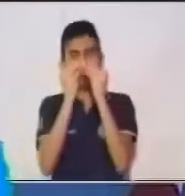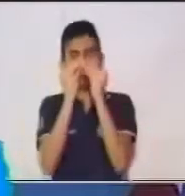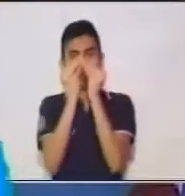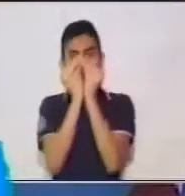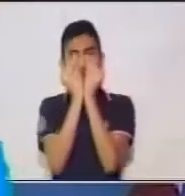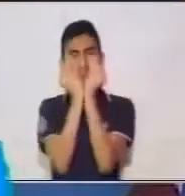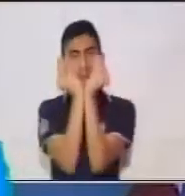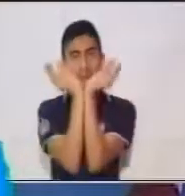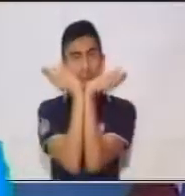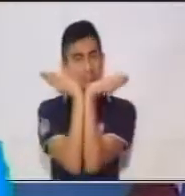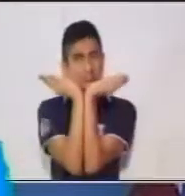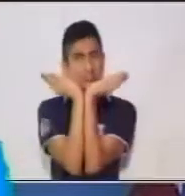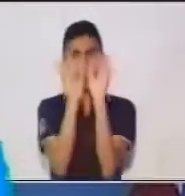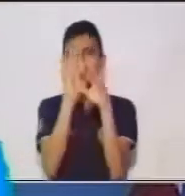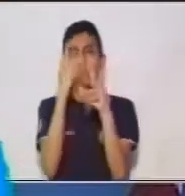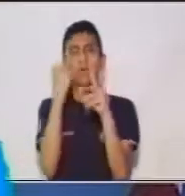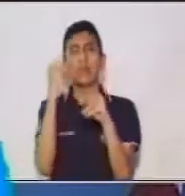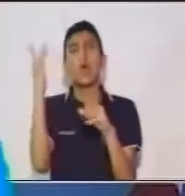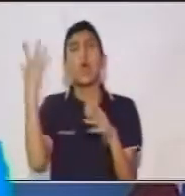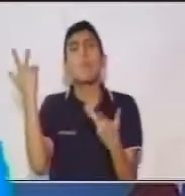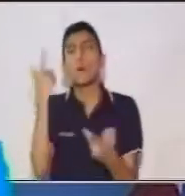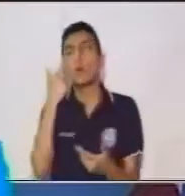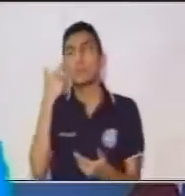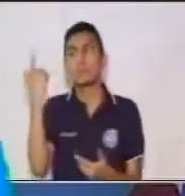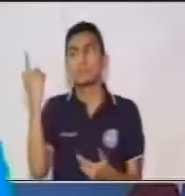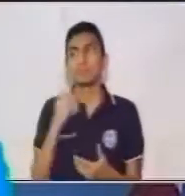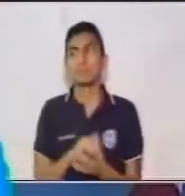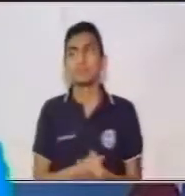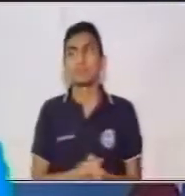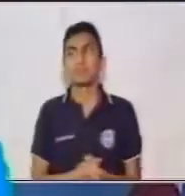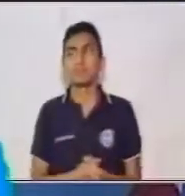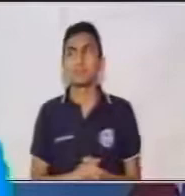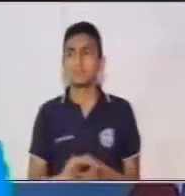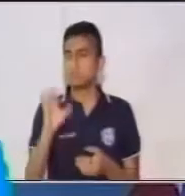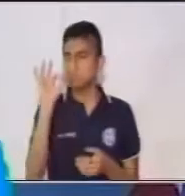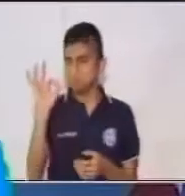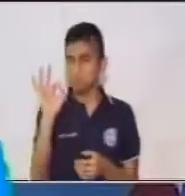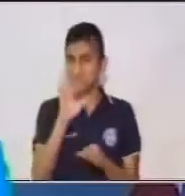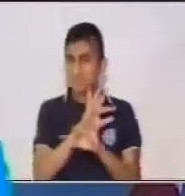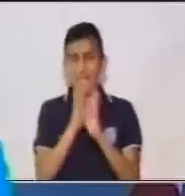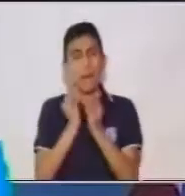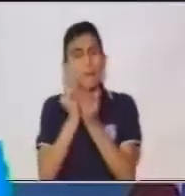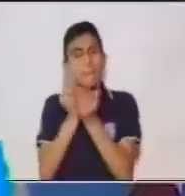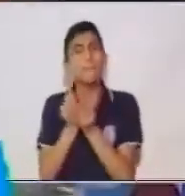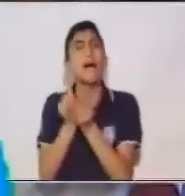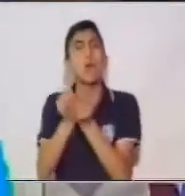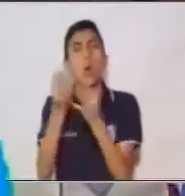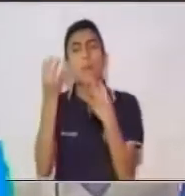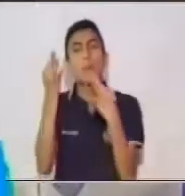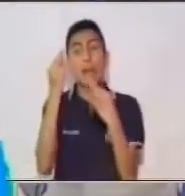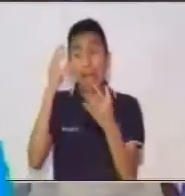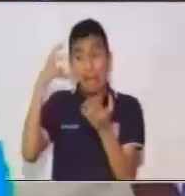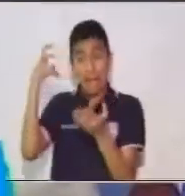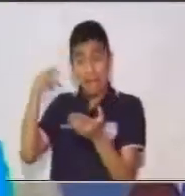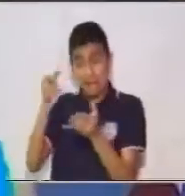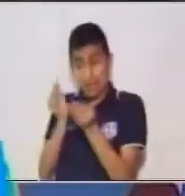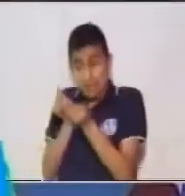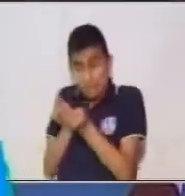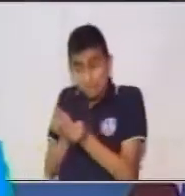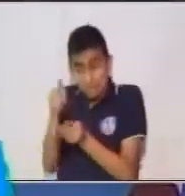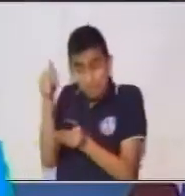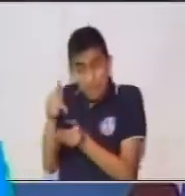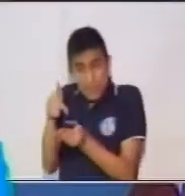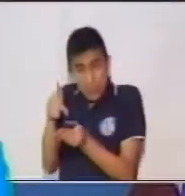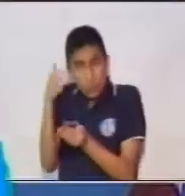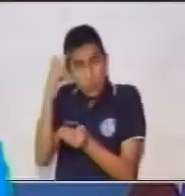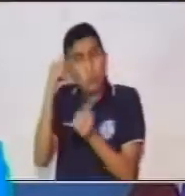jalar estas dos puntas y nos queda nuestro barco de papel. Y este barco va a